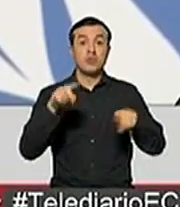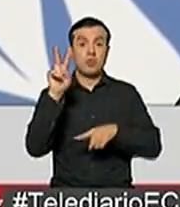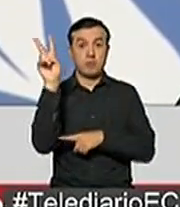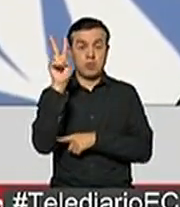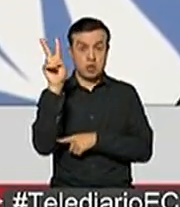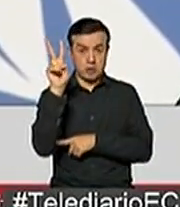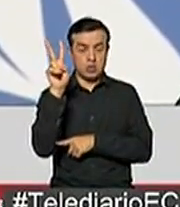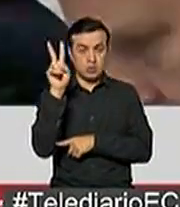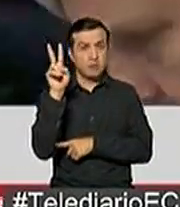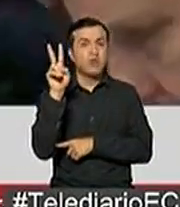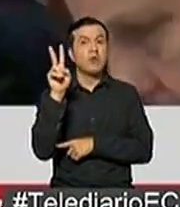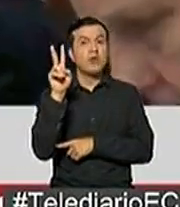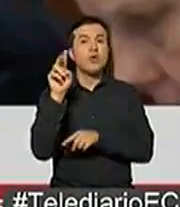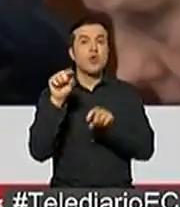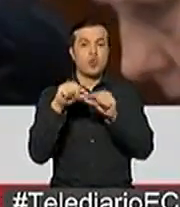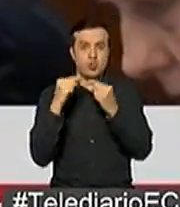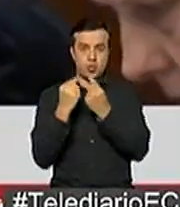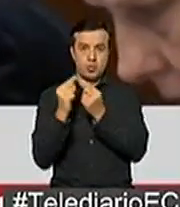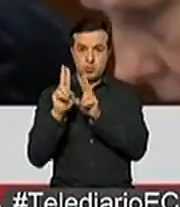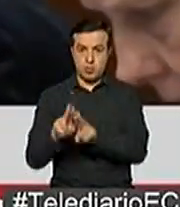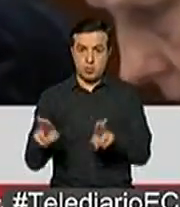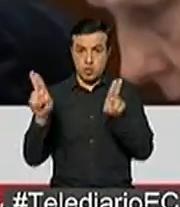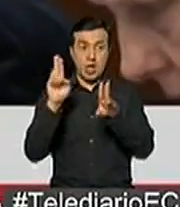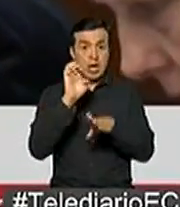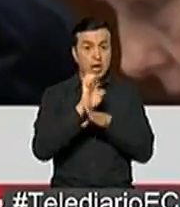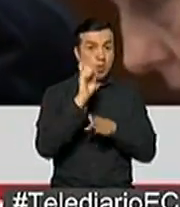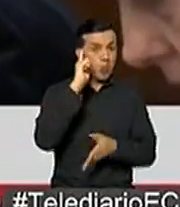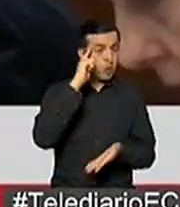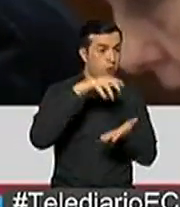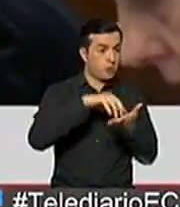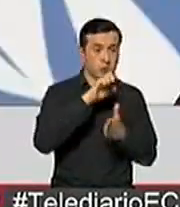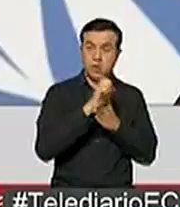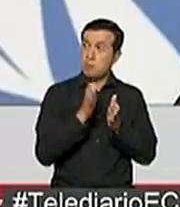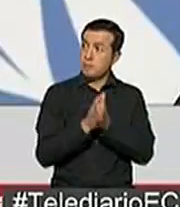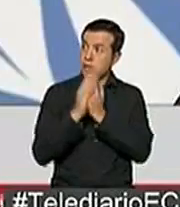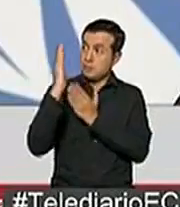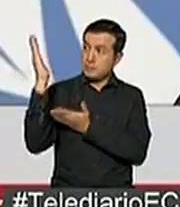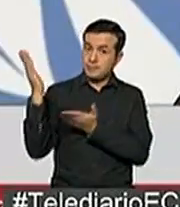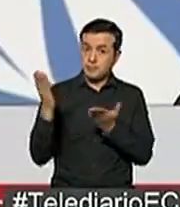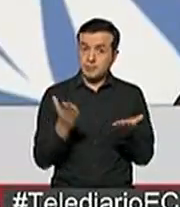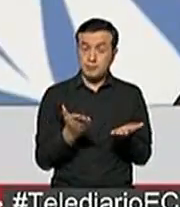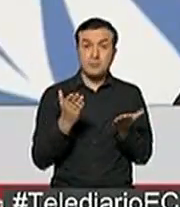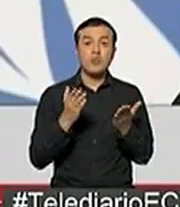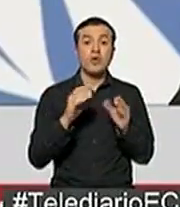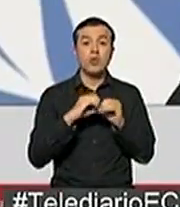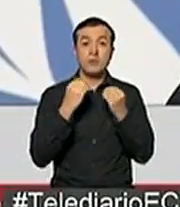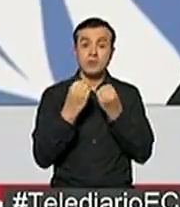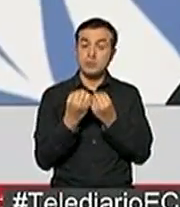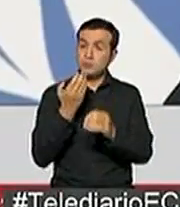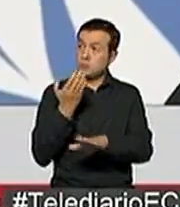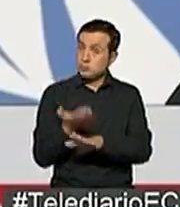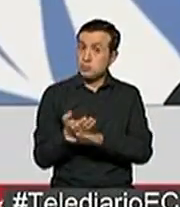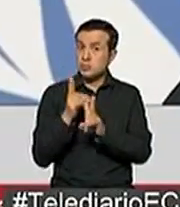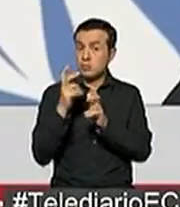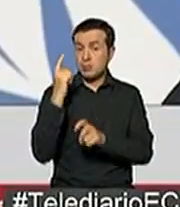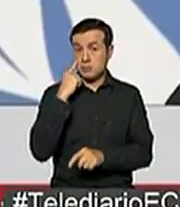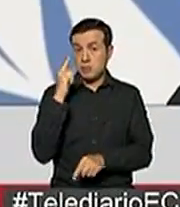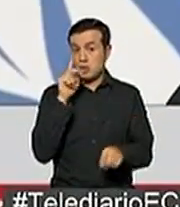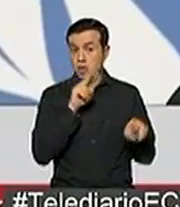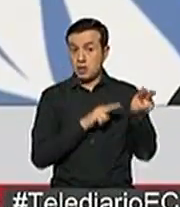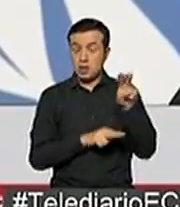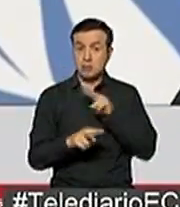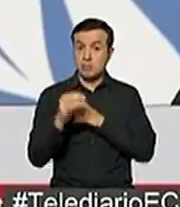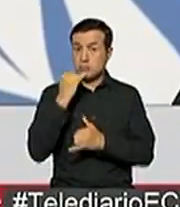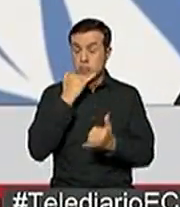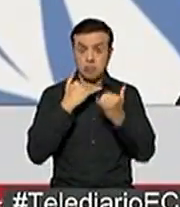organismo la misión invitada por el gobierno de ecuador investigará las alegaciones que la oficina ha recibido sobre posibles abusos cometidos